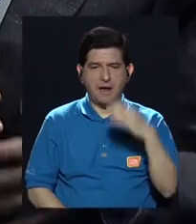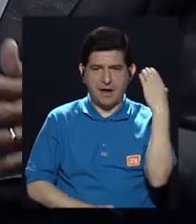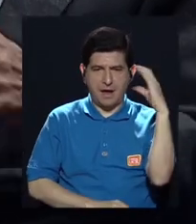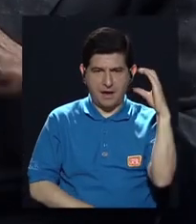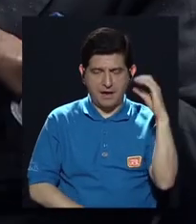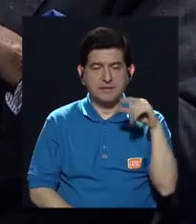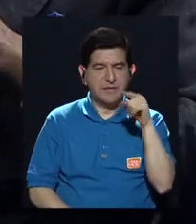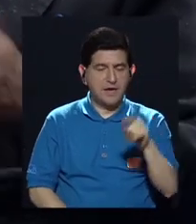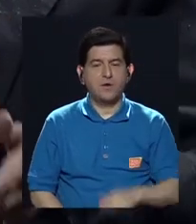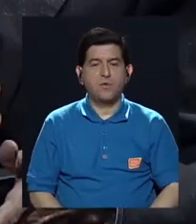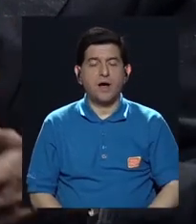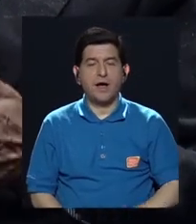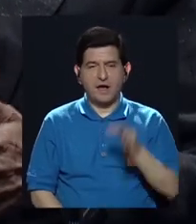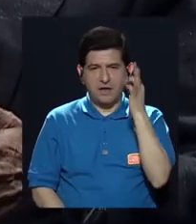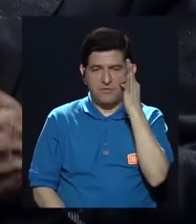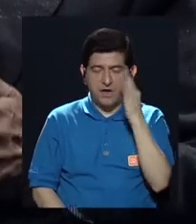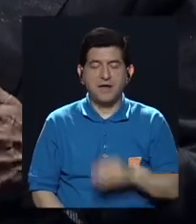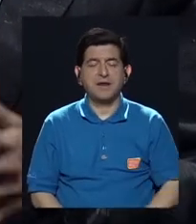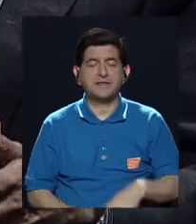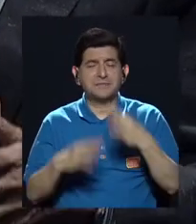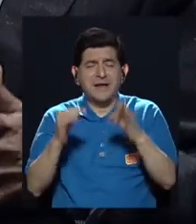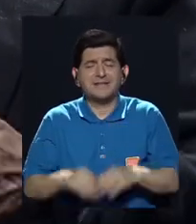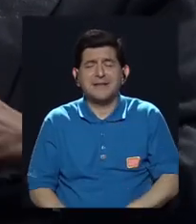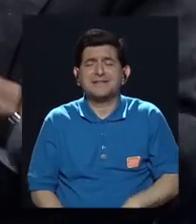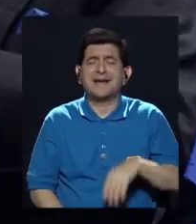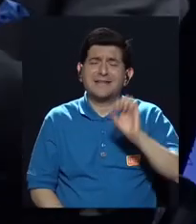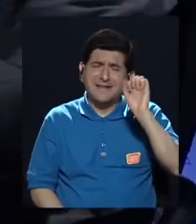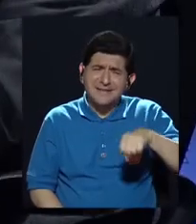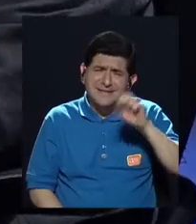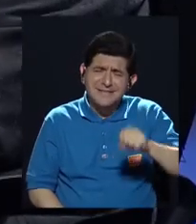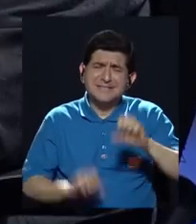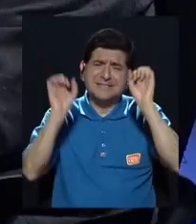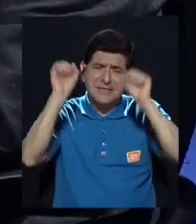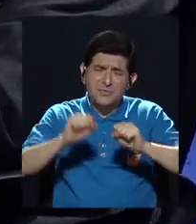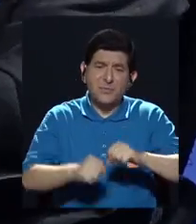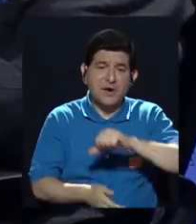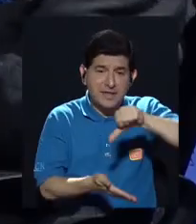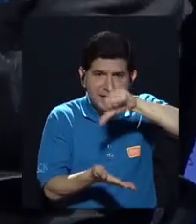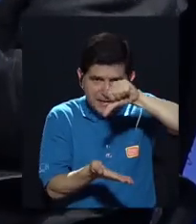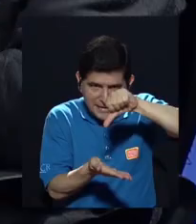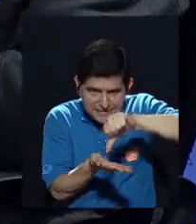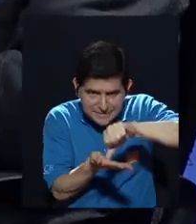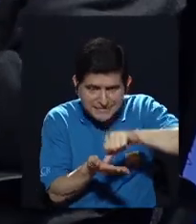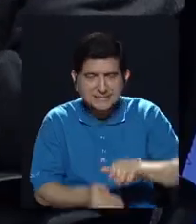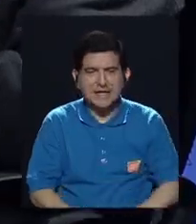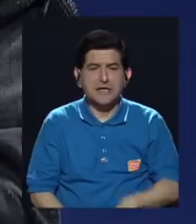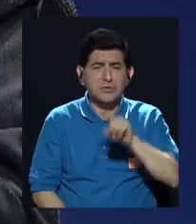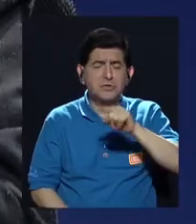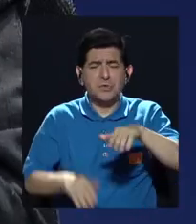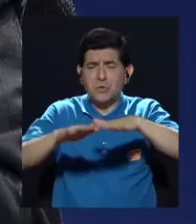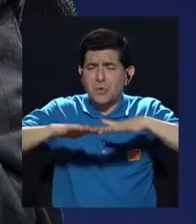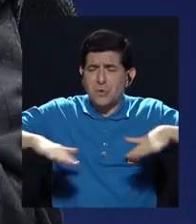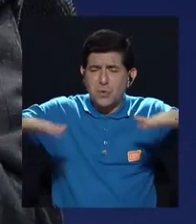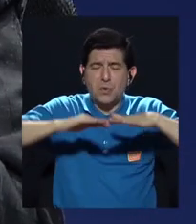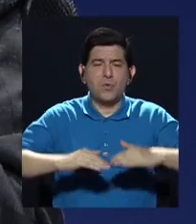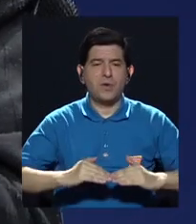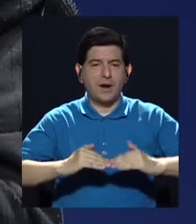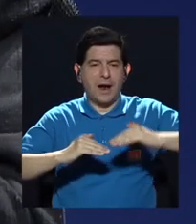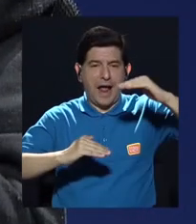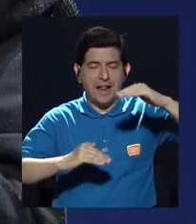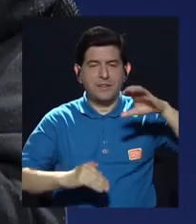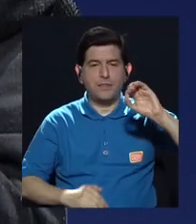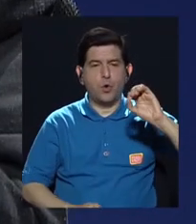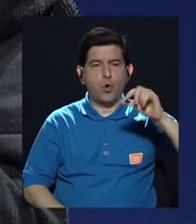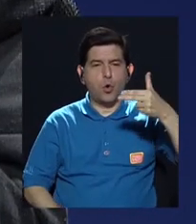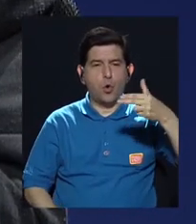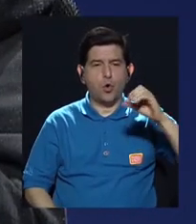don Pepe, lo convence, ojalá, de que se vean efectivamente en el puro centro, que es un potrero en el Alto de Ochomogo.